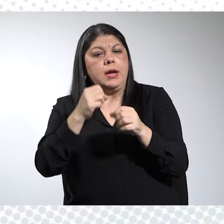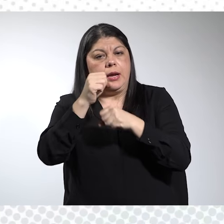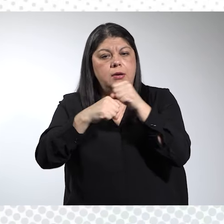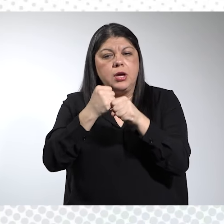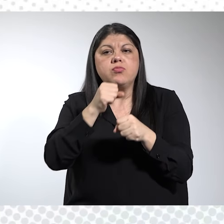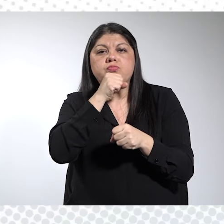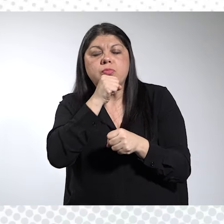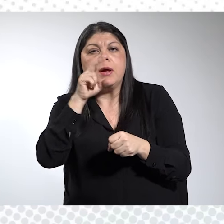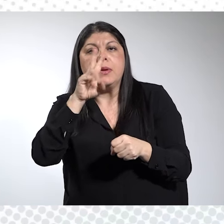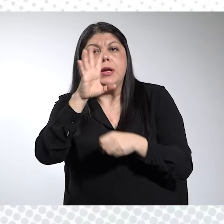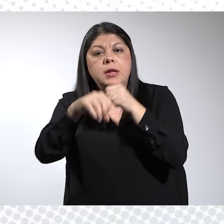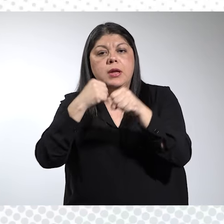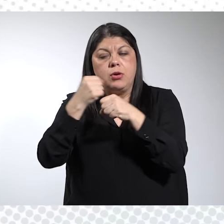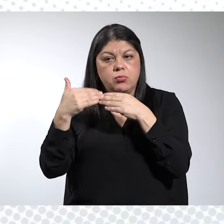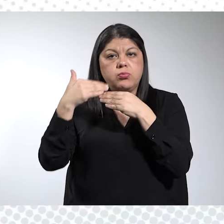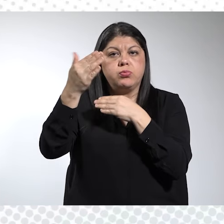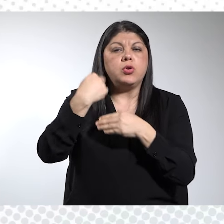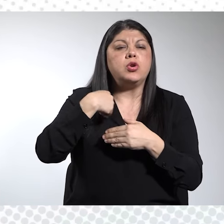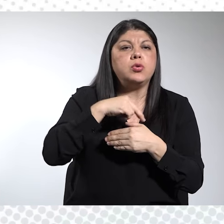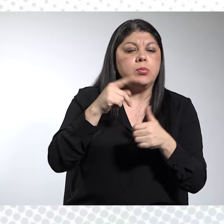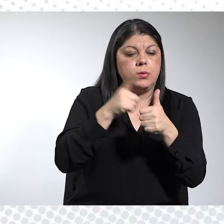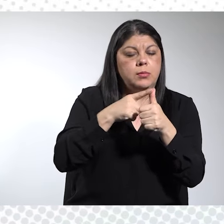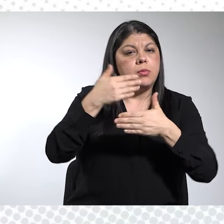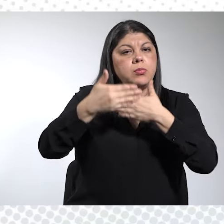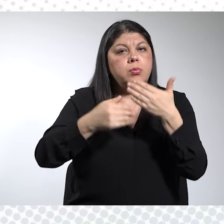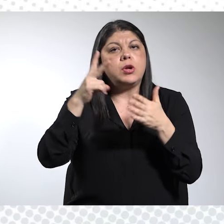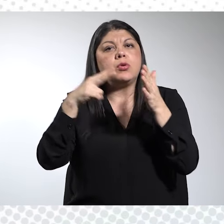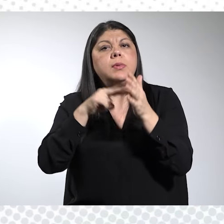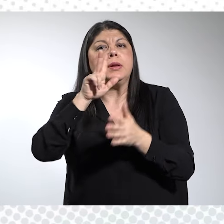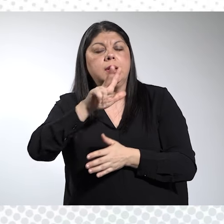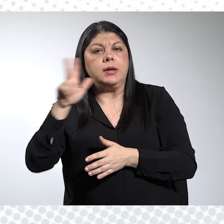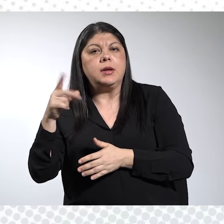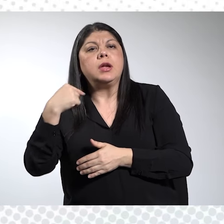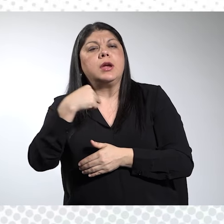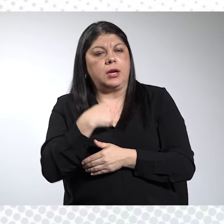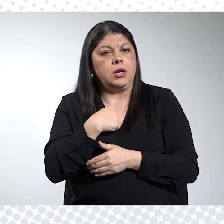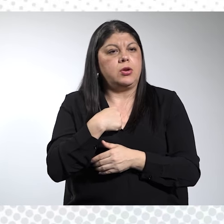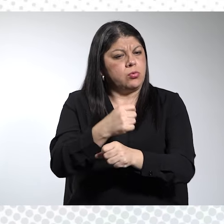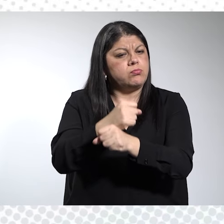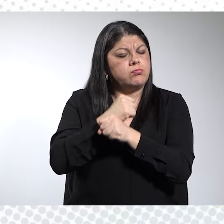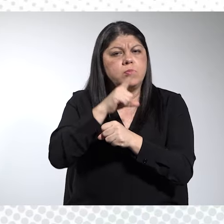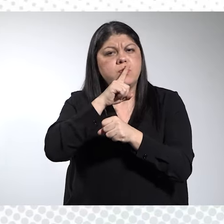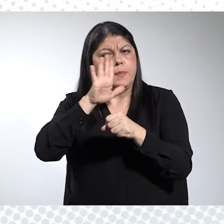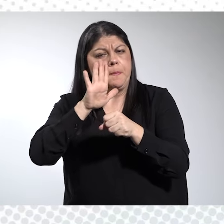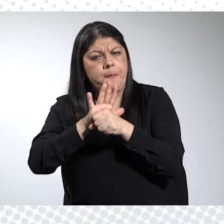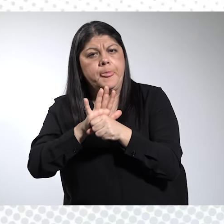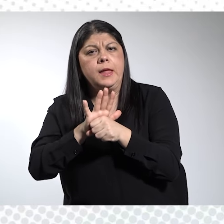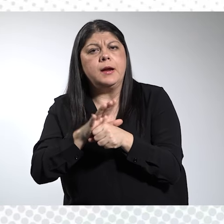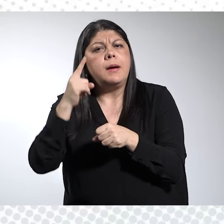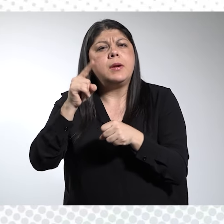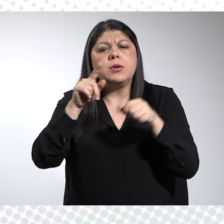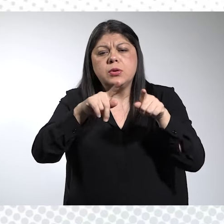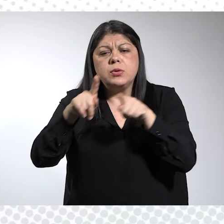en su vejez en los próximos 25 años, tenemos una primera etapa del 2033 que yo estoy comprometido a